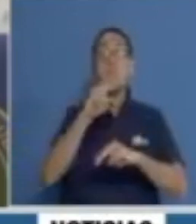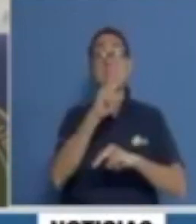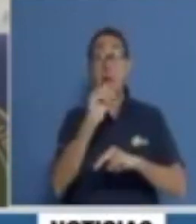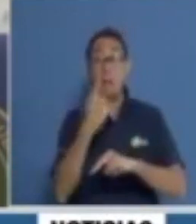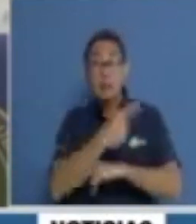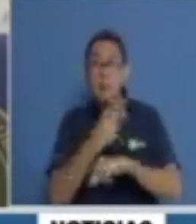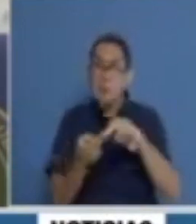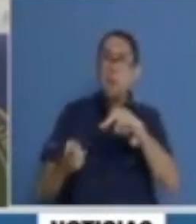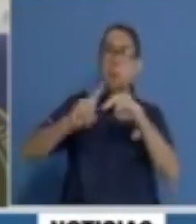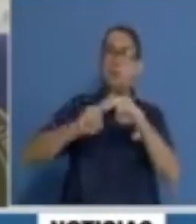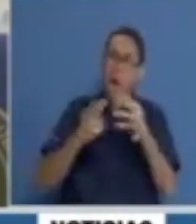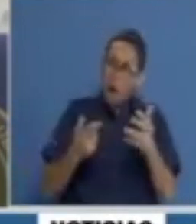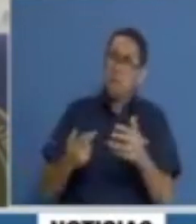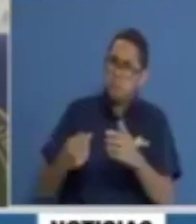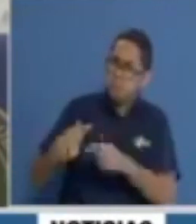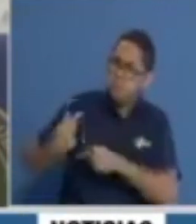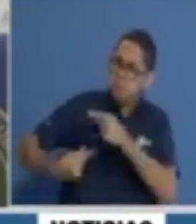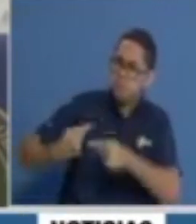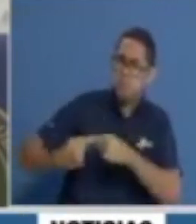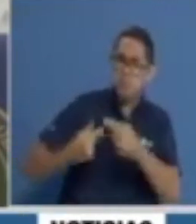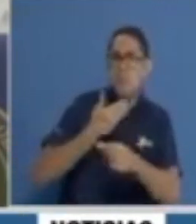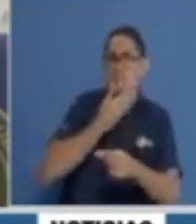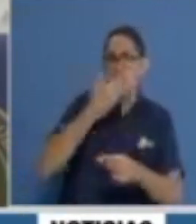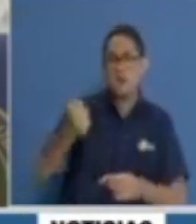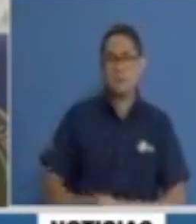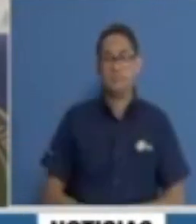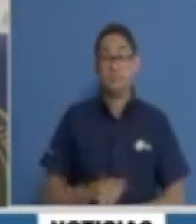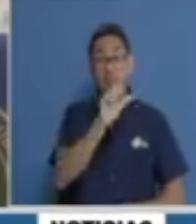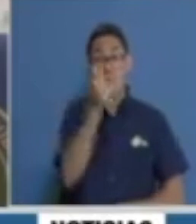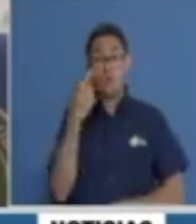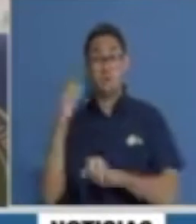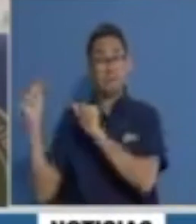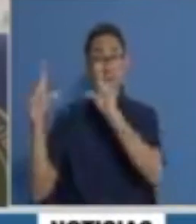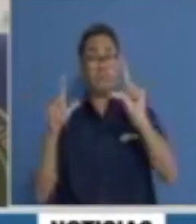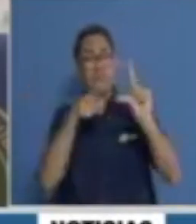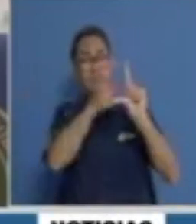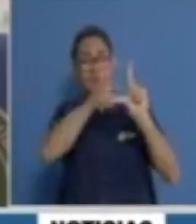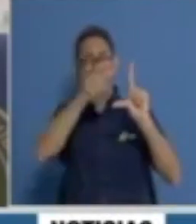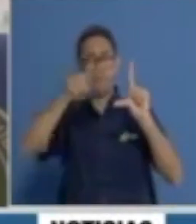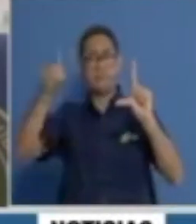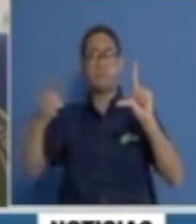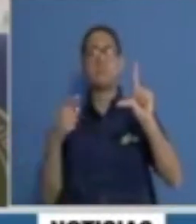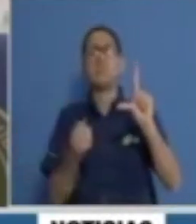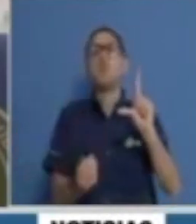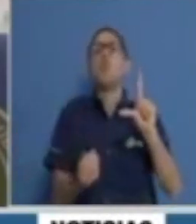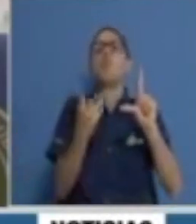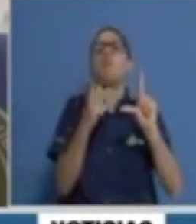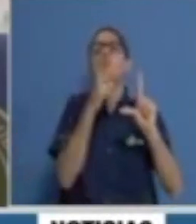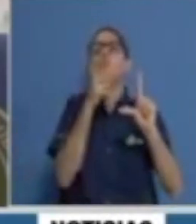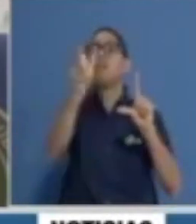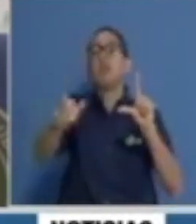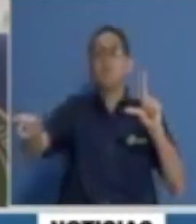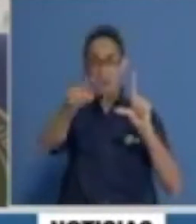del reporte. Y esta es muy importante. Estos son los casos confirmados, pero acá tomando en cuenta cuándo se tomaron la fecha